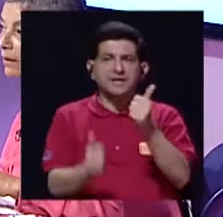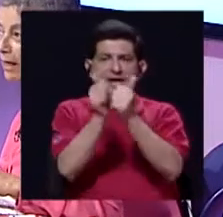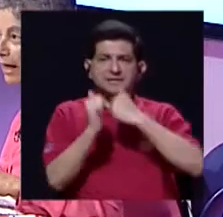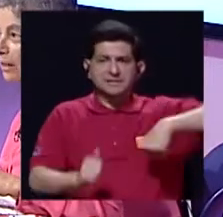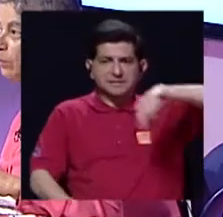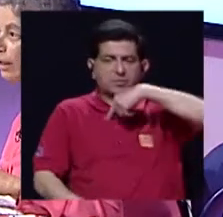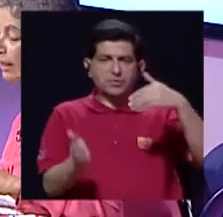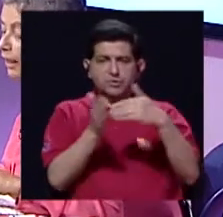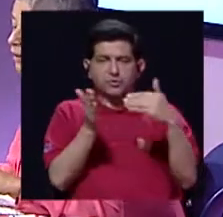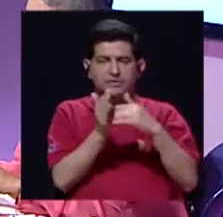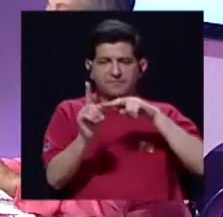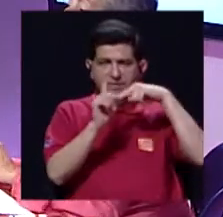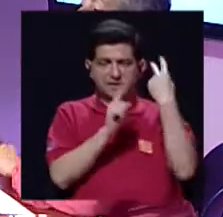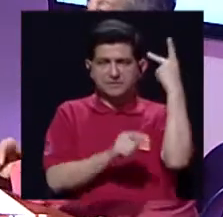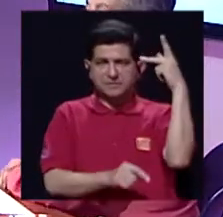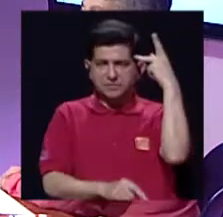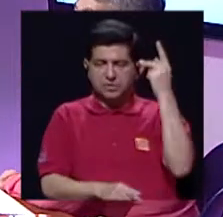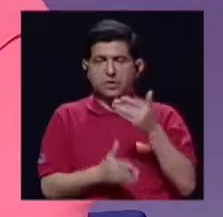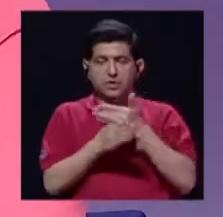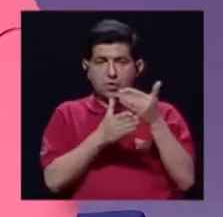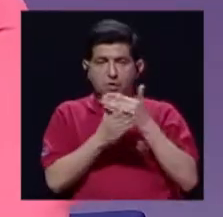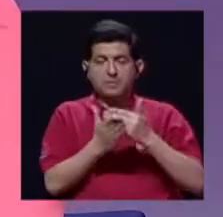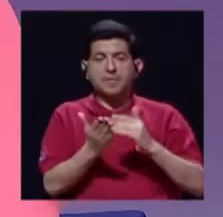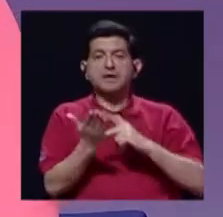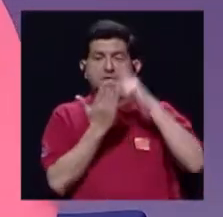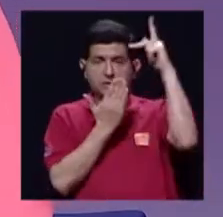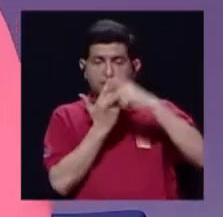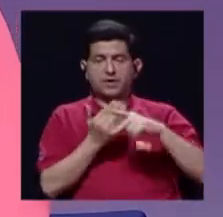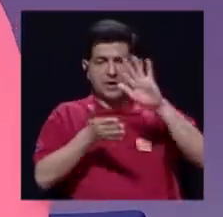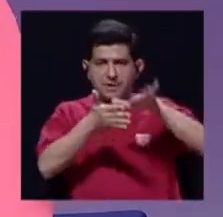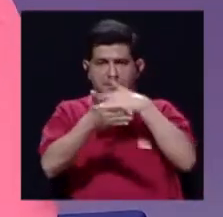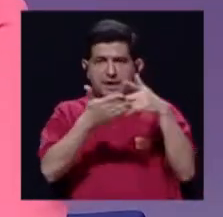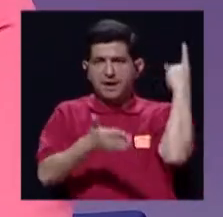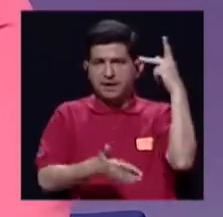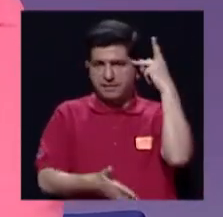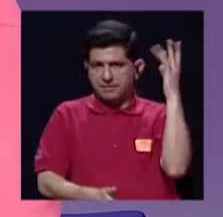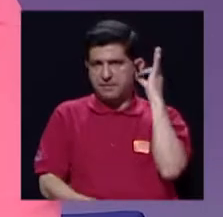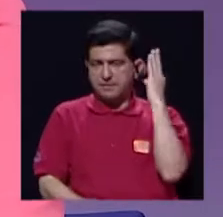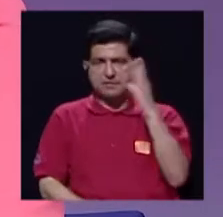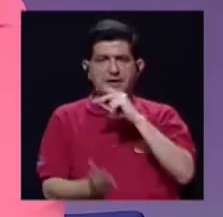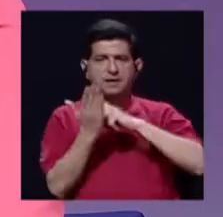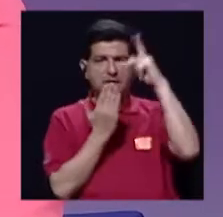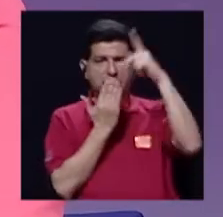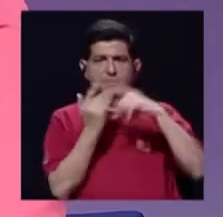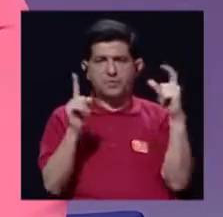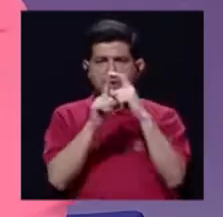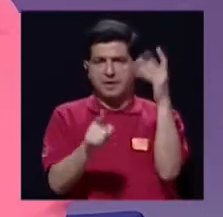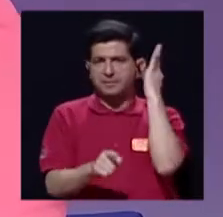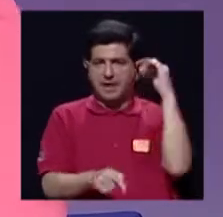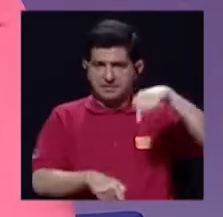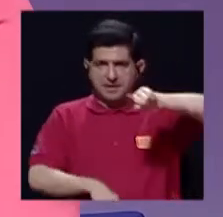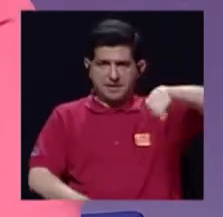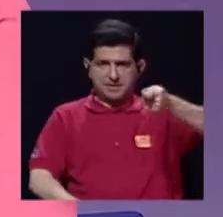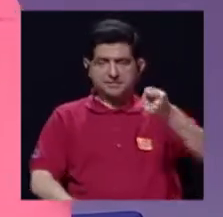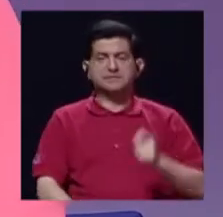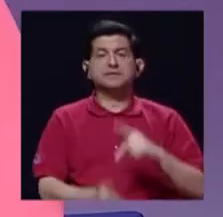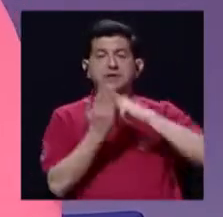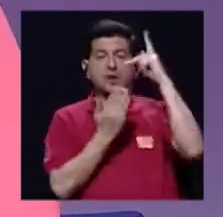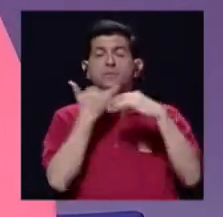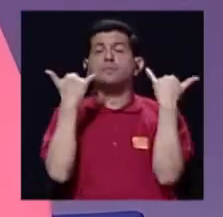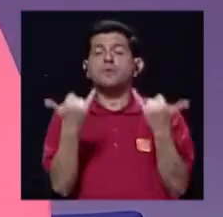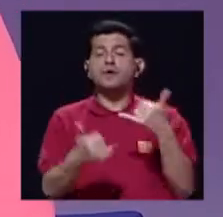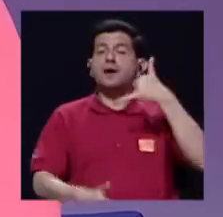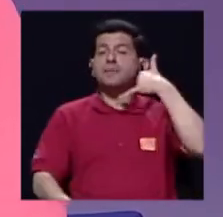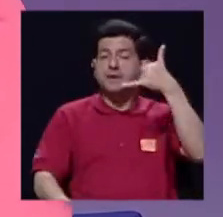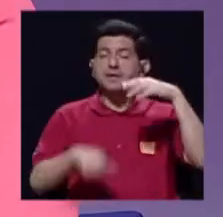Bienvenidos nuevamente a Miradas Políticas, una coproducción de la Agenda Política de Mujeres y Palabra de Mujer de este canal. Este es un programa en vivo,